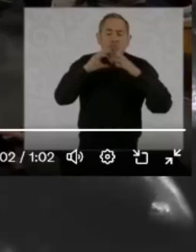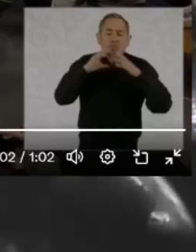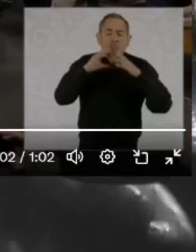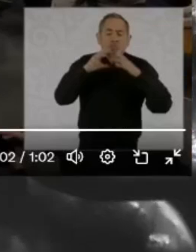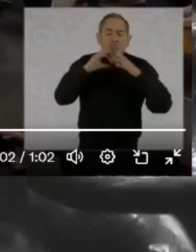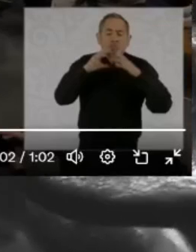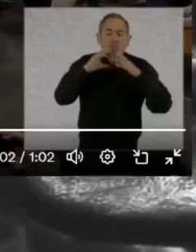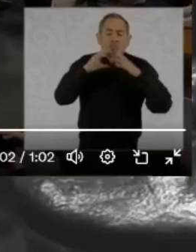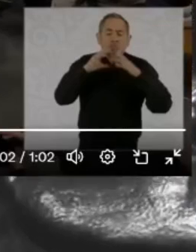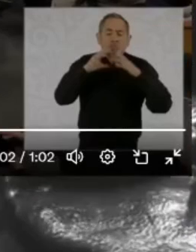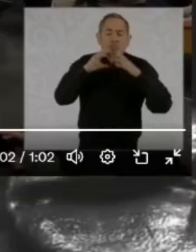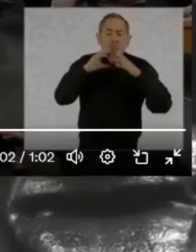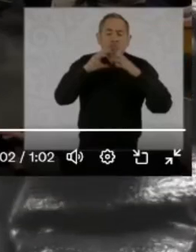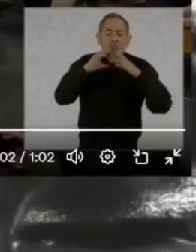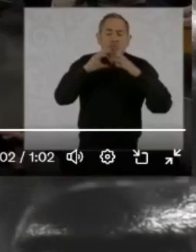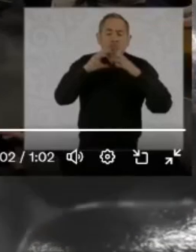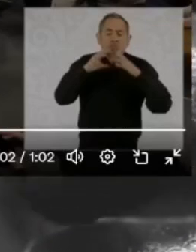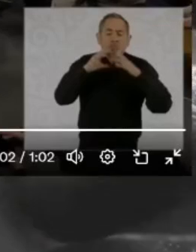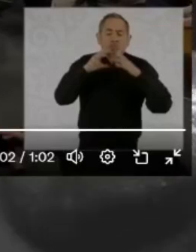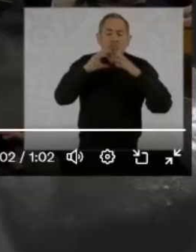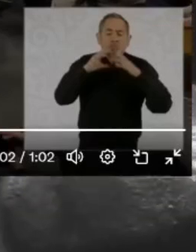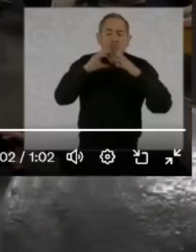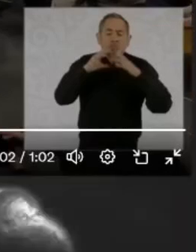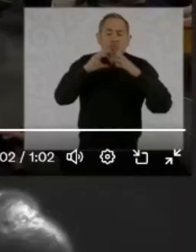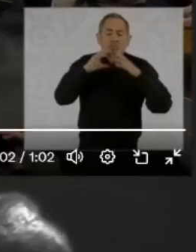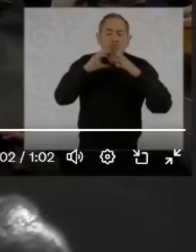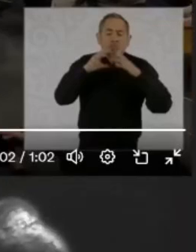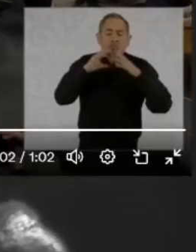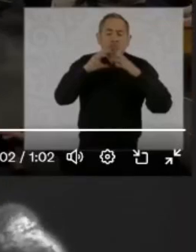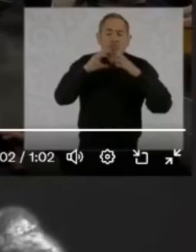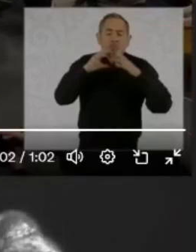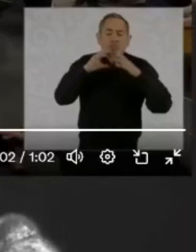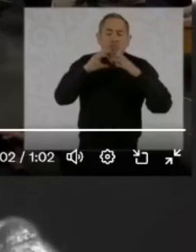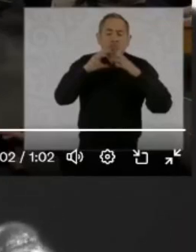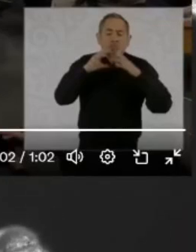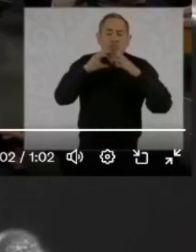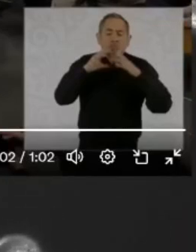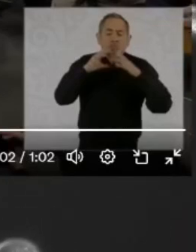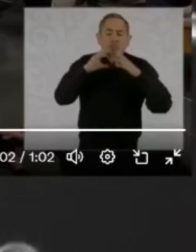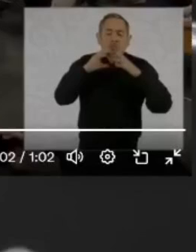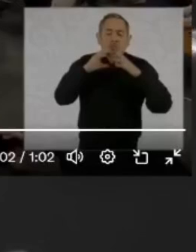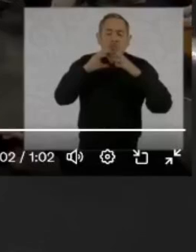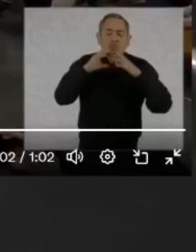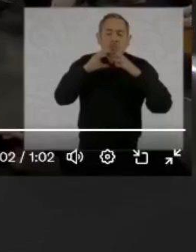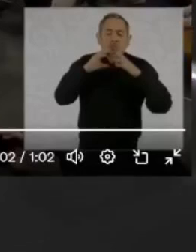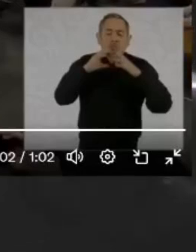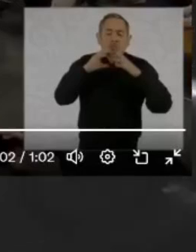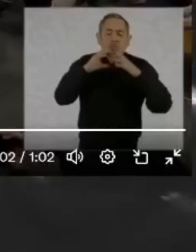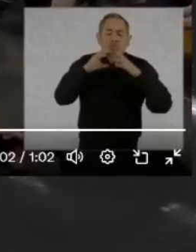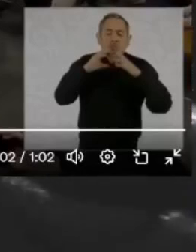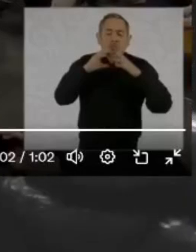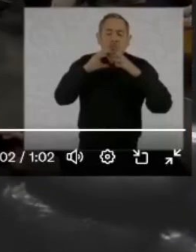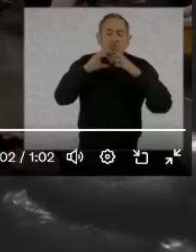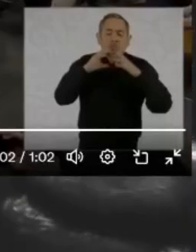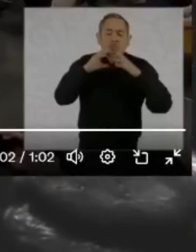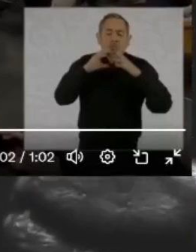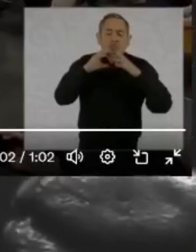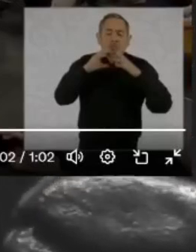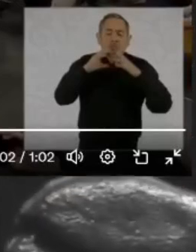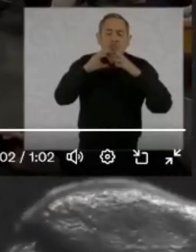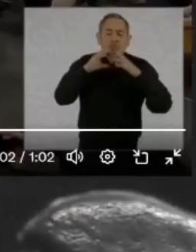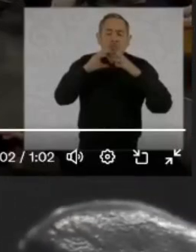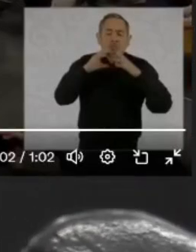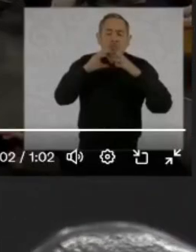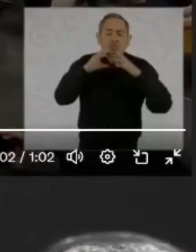al centro de Xochimilco, bueno, o a Xochimilco en general, y toda esa parte es muy bonita, es muy como colonial, todavía no ha sido, creo que